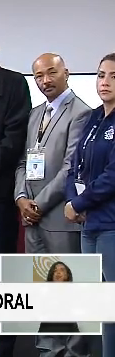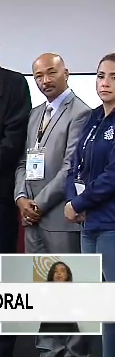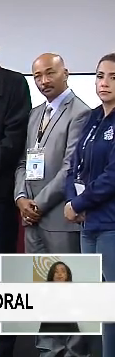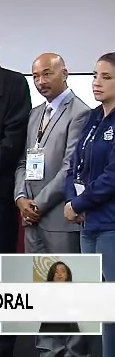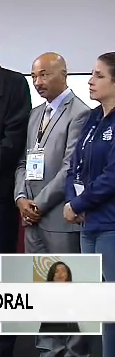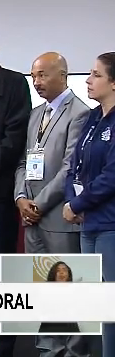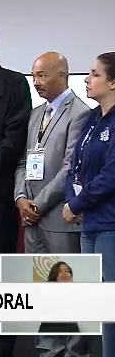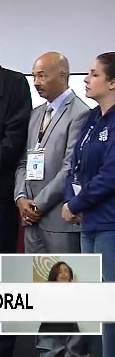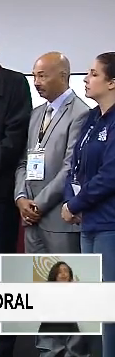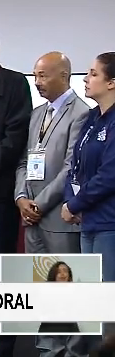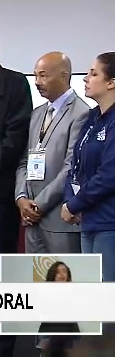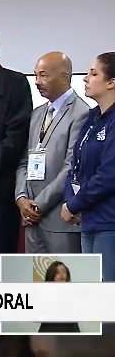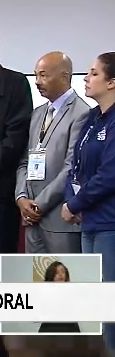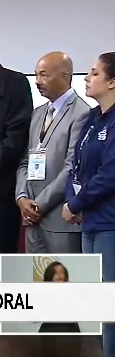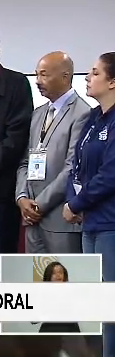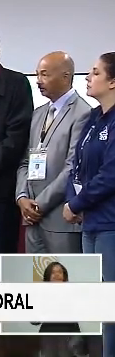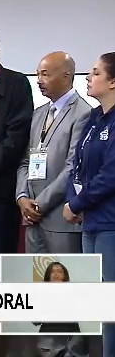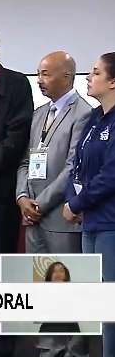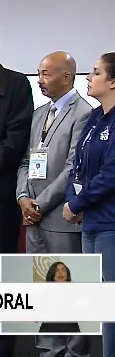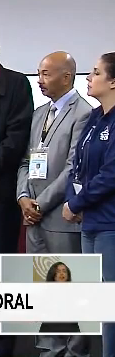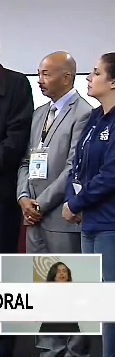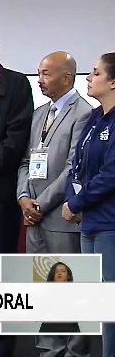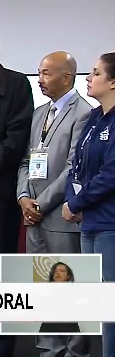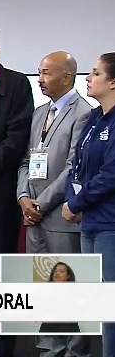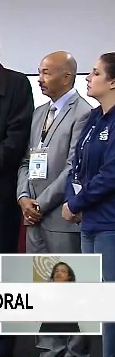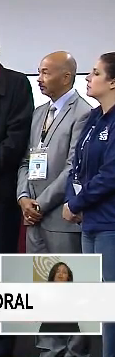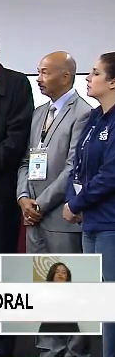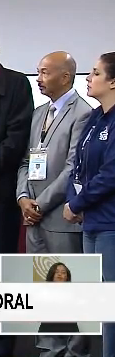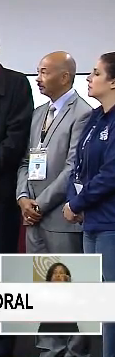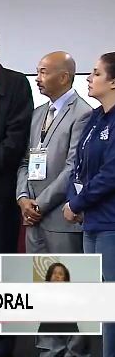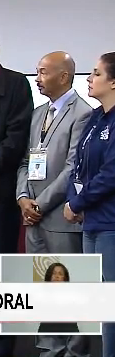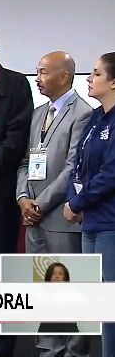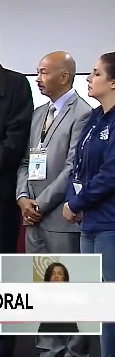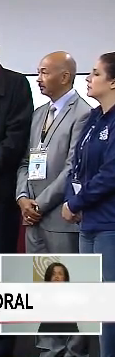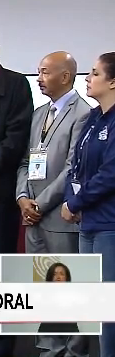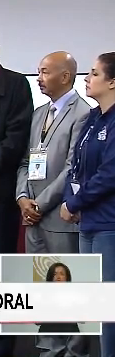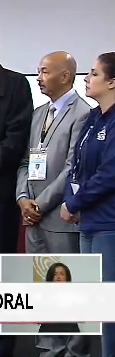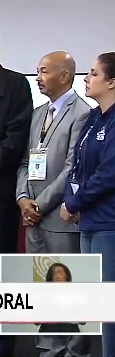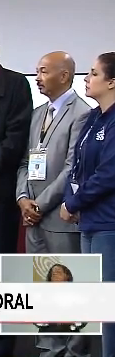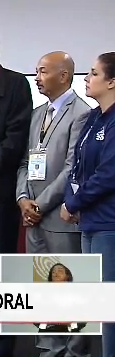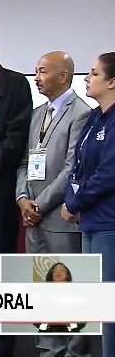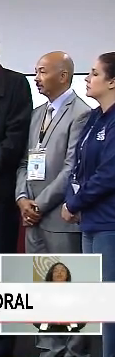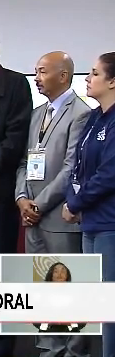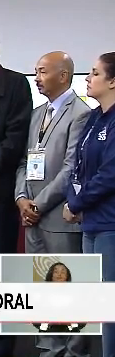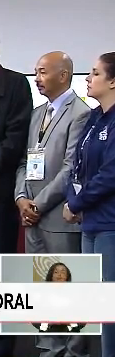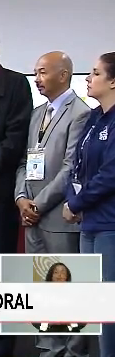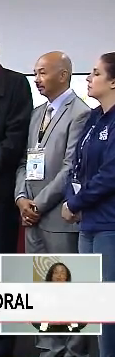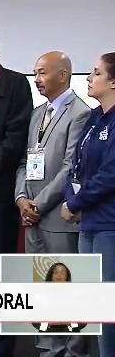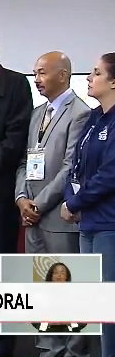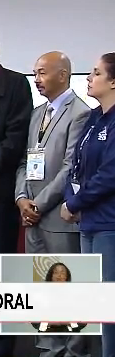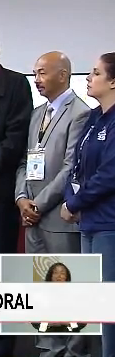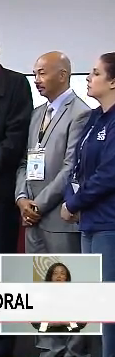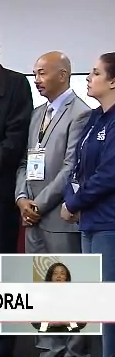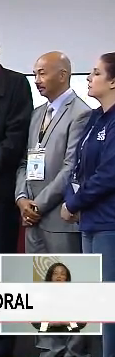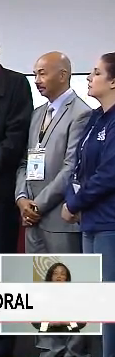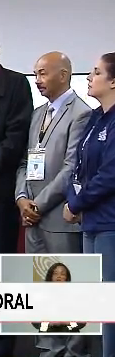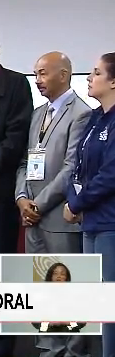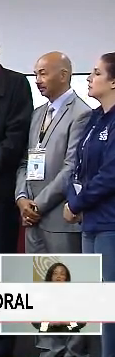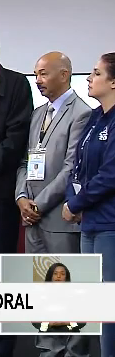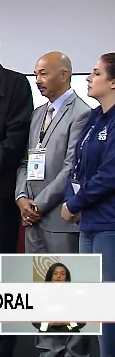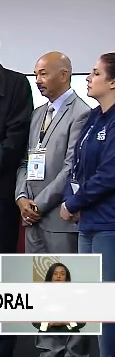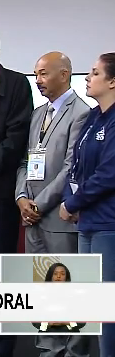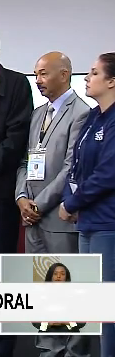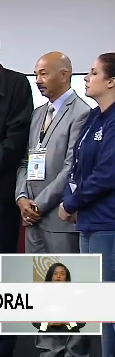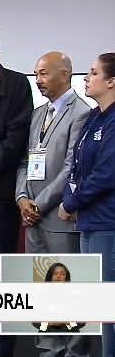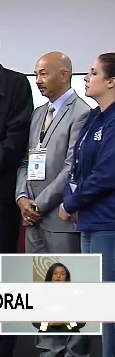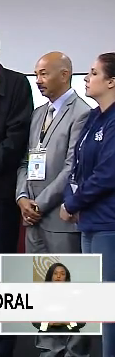bien. Monseñor, discúlpeme que insista, estas son unas elecciones sui generis, podríamos decir, en todos los sentidos, con la aplicación de